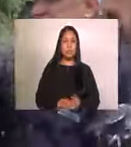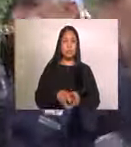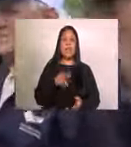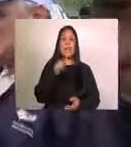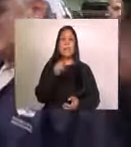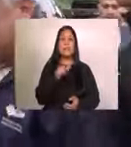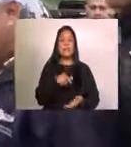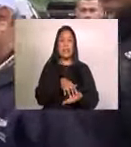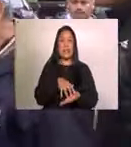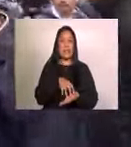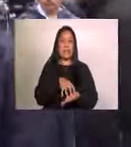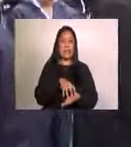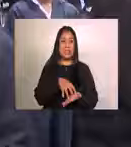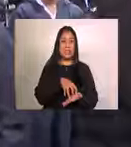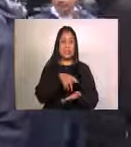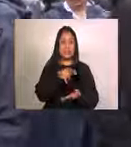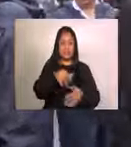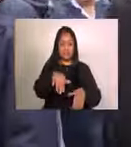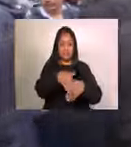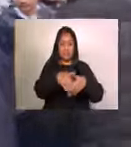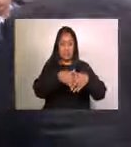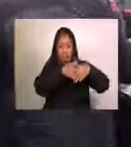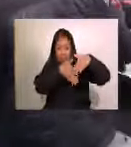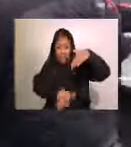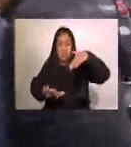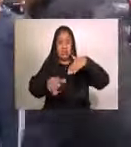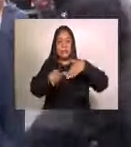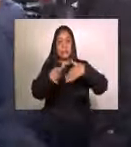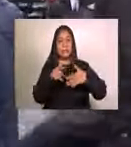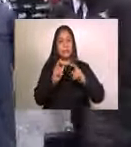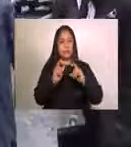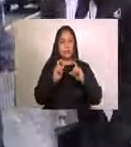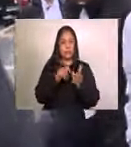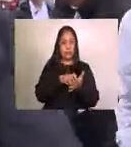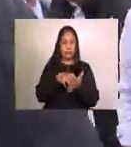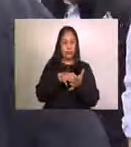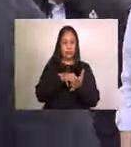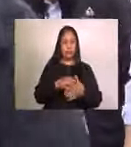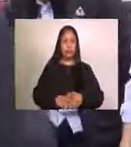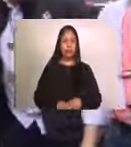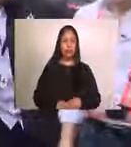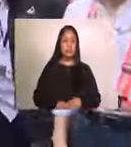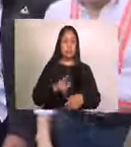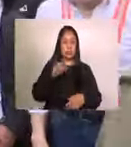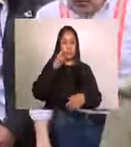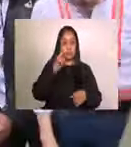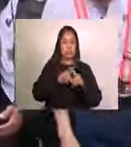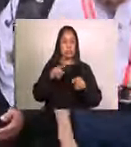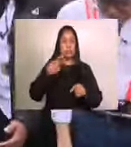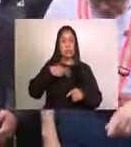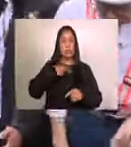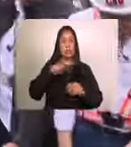Este está débil, el. Sí, un poquitillo. Ahí ya mejor. Si no, vamos a hacer la noticia